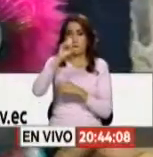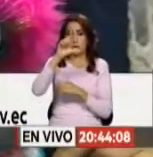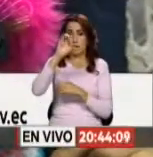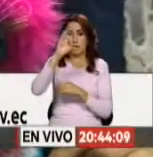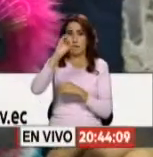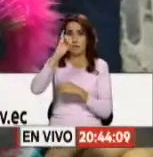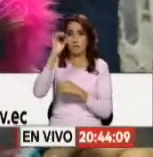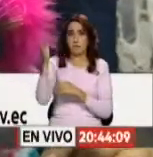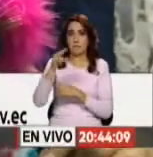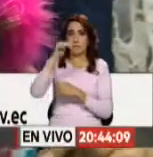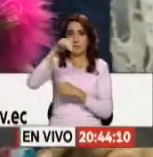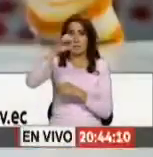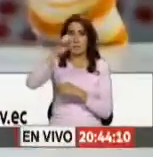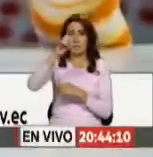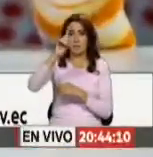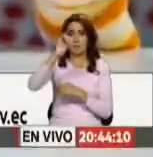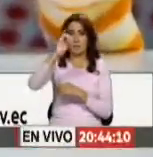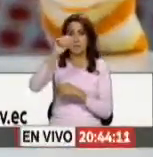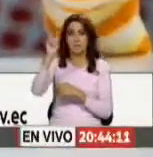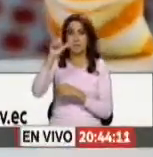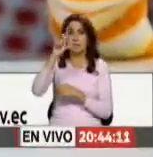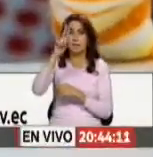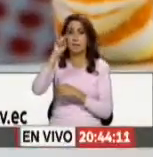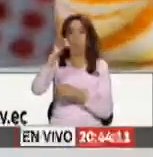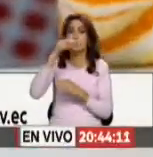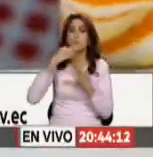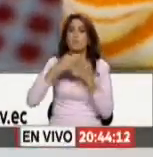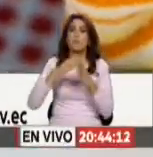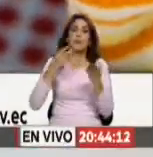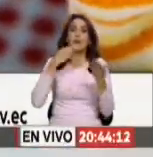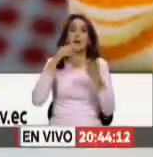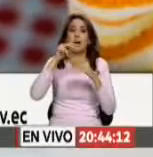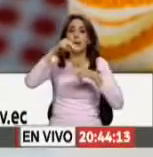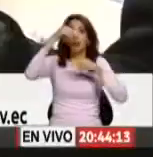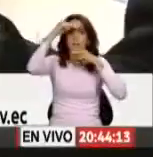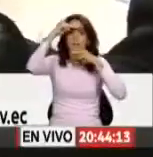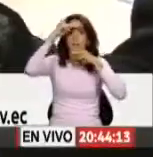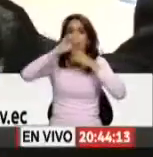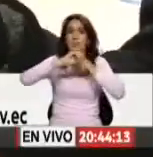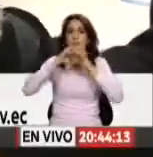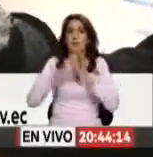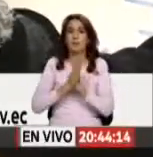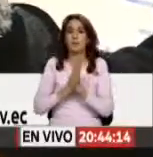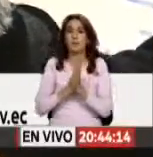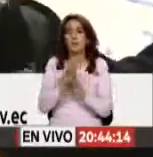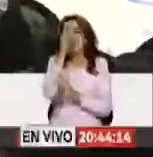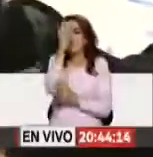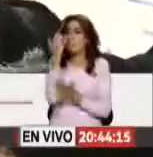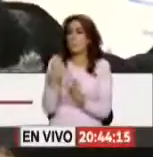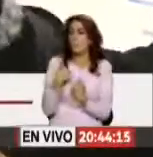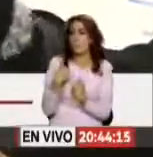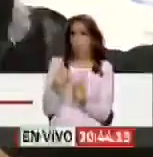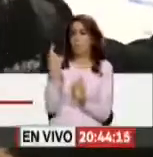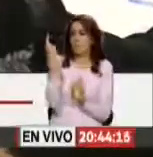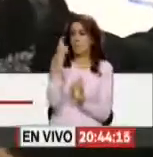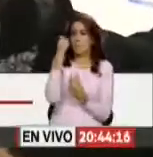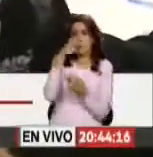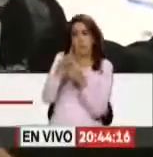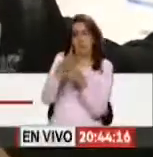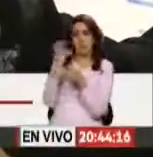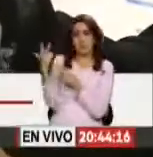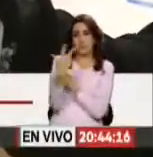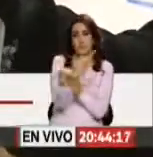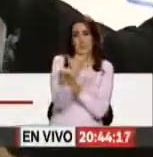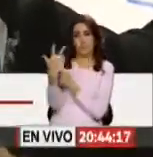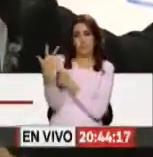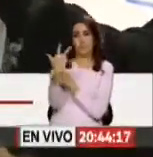y Media Luna Sox. Son los protagonistas de Noticias a Medias. ¿Por qué me graban a mí solito? Y sí, somos